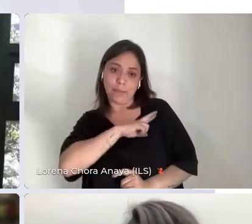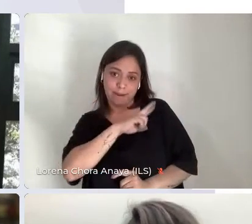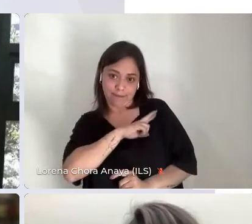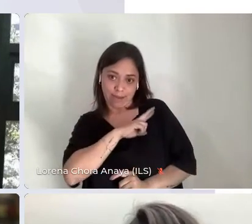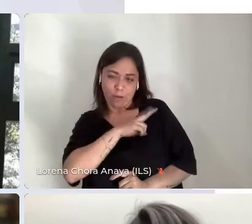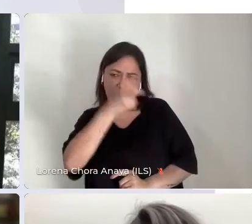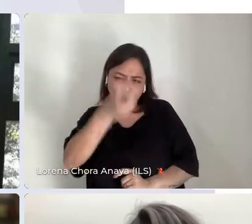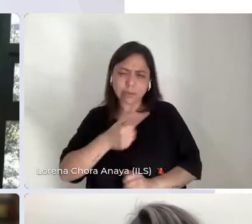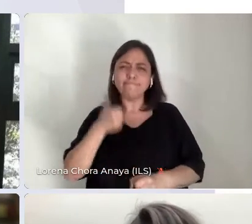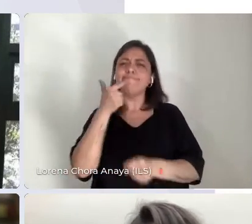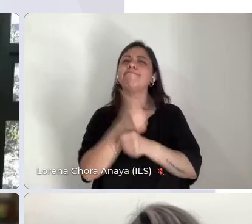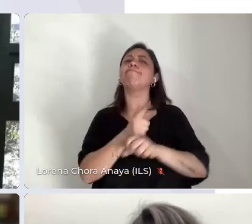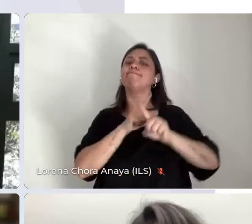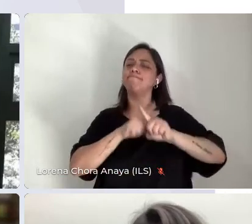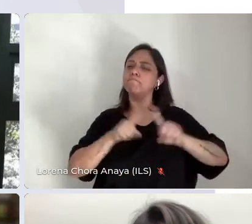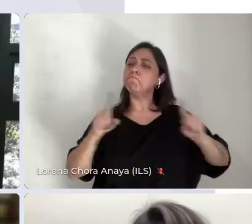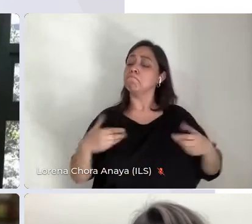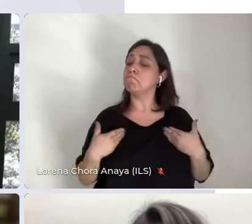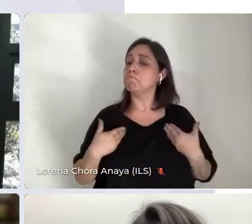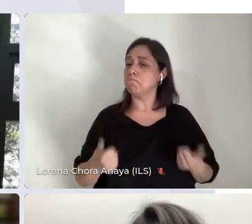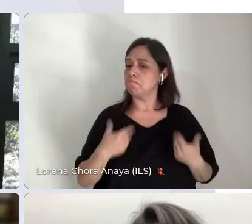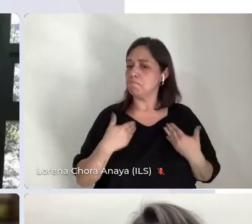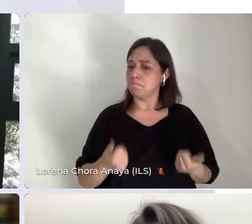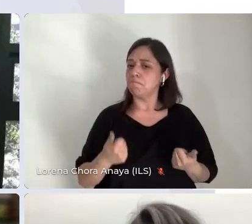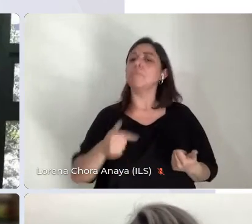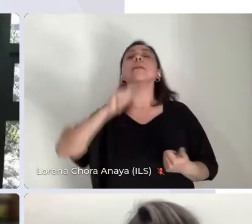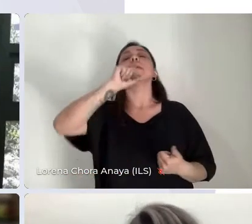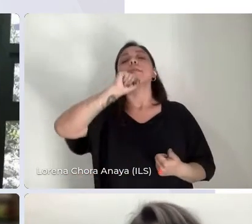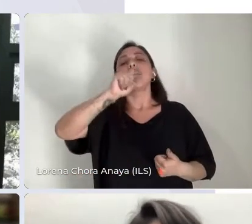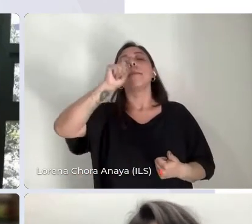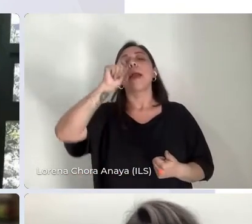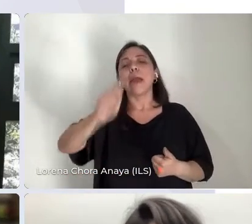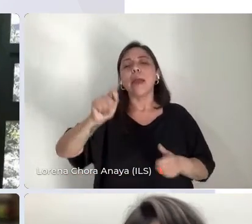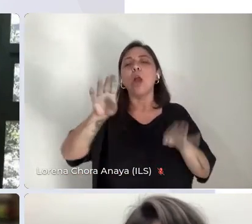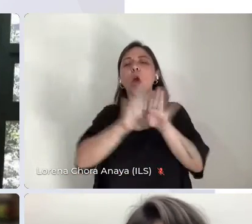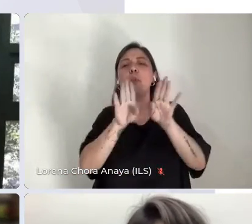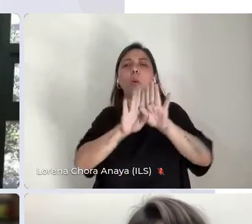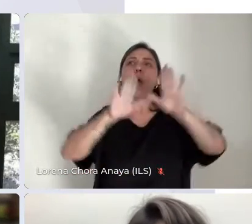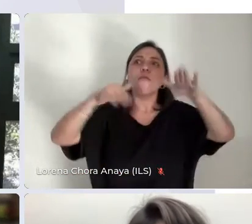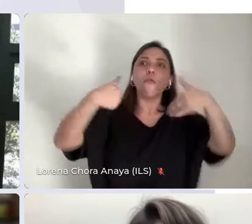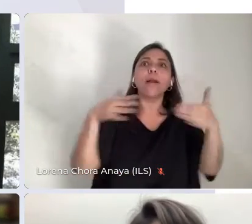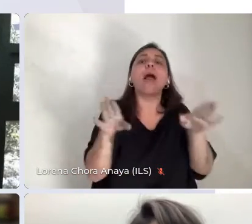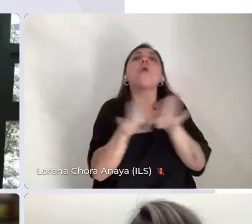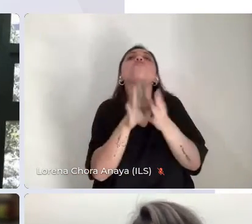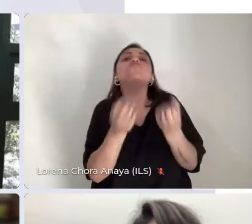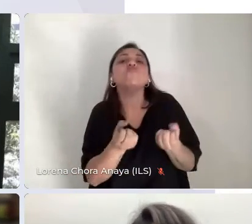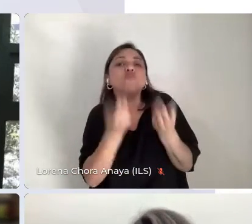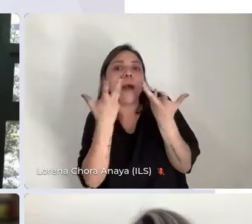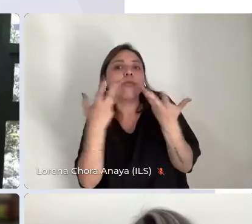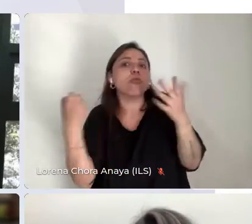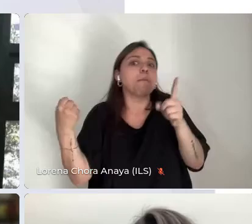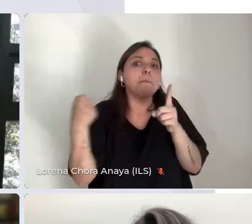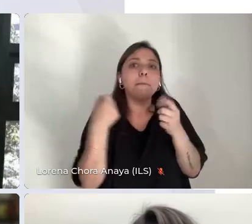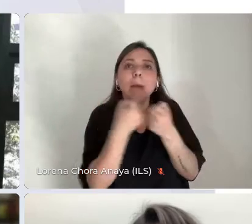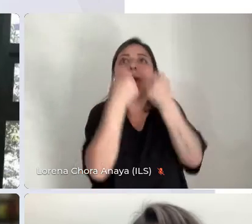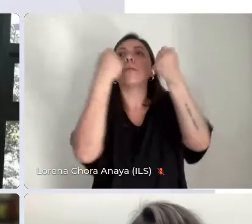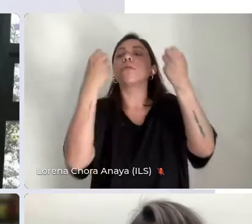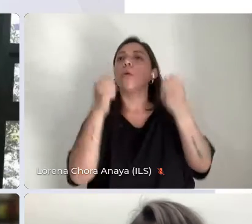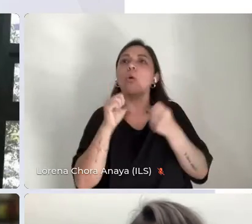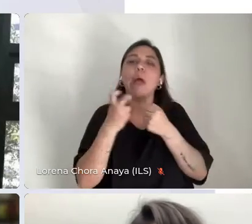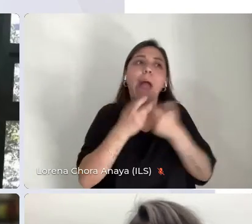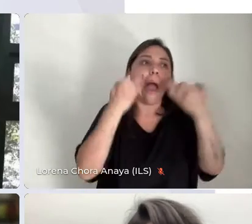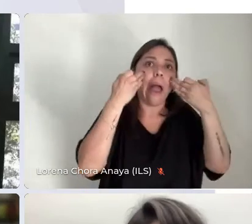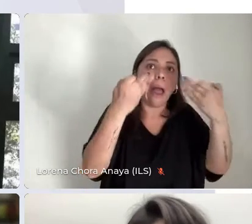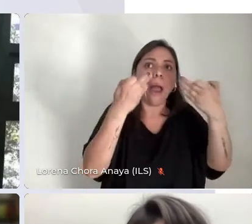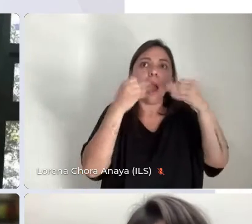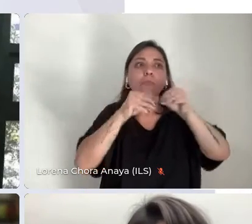Organizaciones además que tienen mediciones de impacto bien importantes y bien sistematizadas, lo cual nos sirve además como insumo para entender